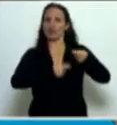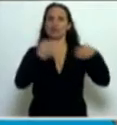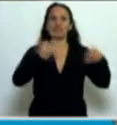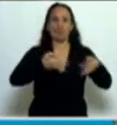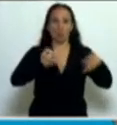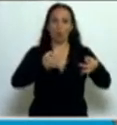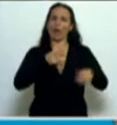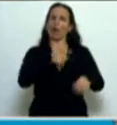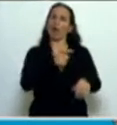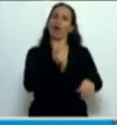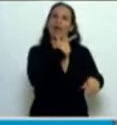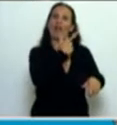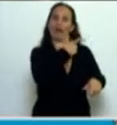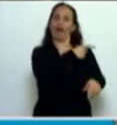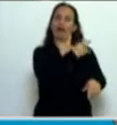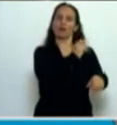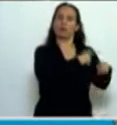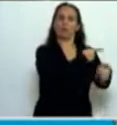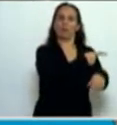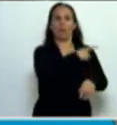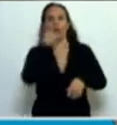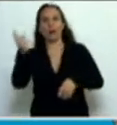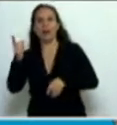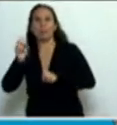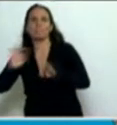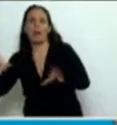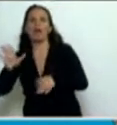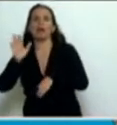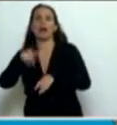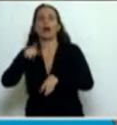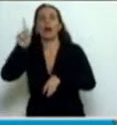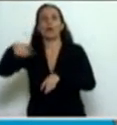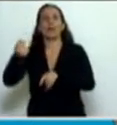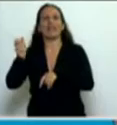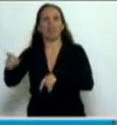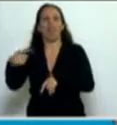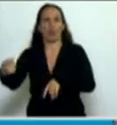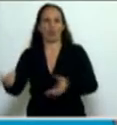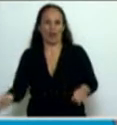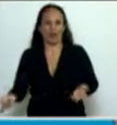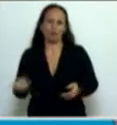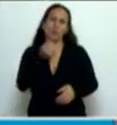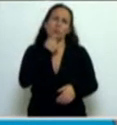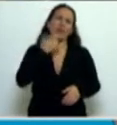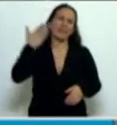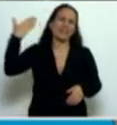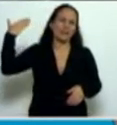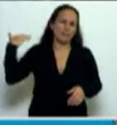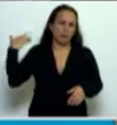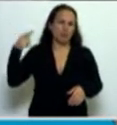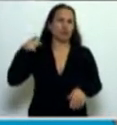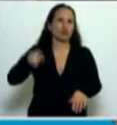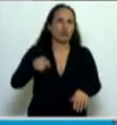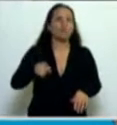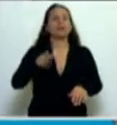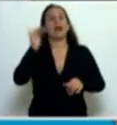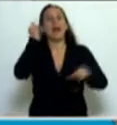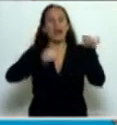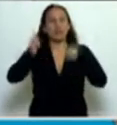jubilación y pensión. Digo negocio espurio porque hubo muchos casos donde, cuando se hacían